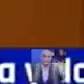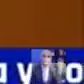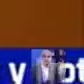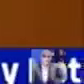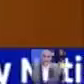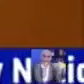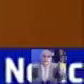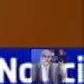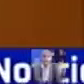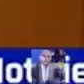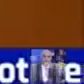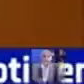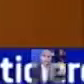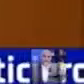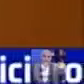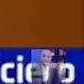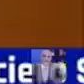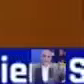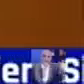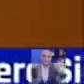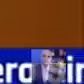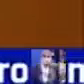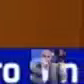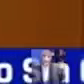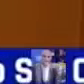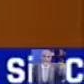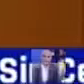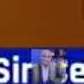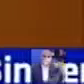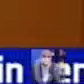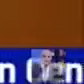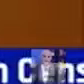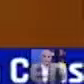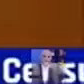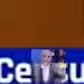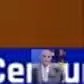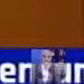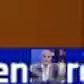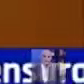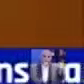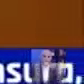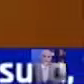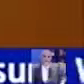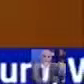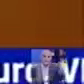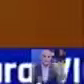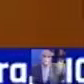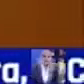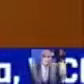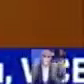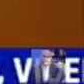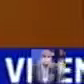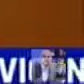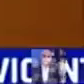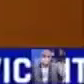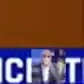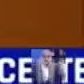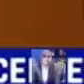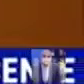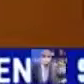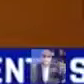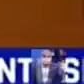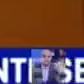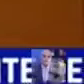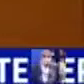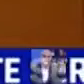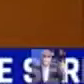publicidad. Yo ya no le recuerdo aquí las citas de la Corte Interamericana de Marcel Reyes